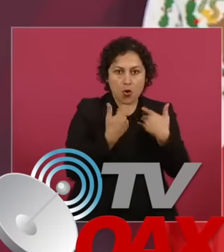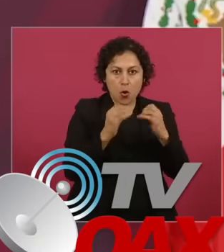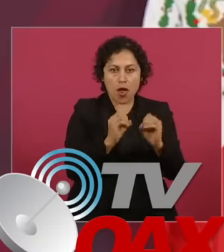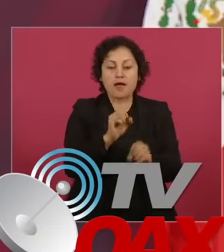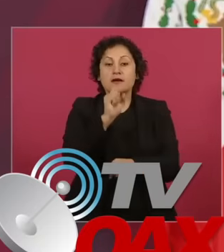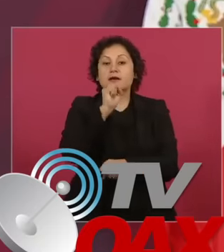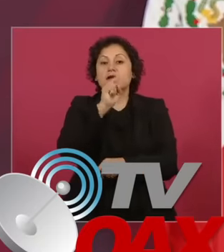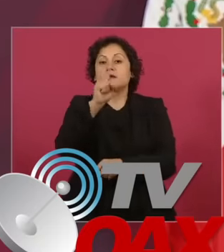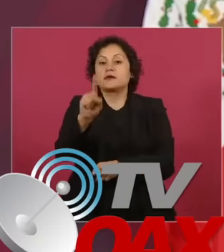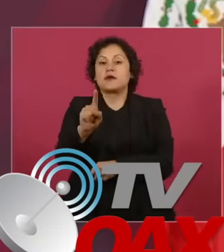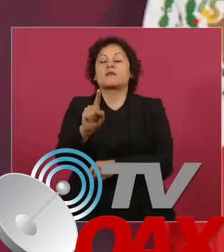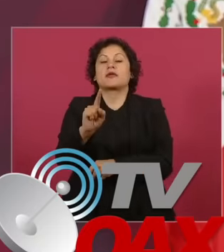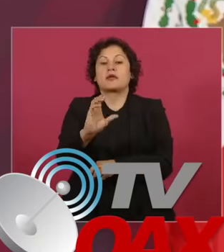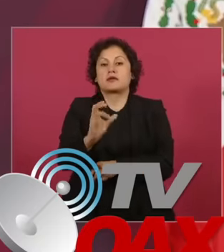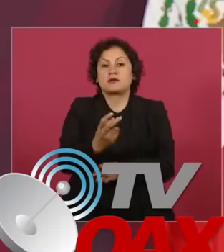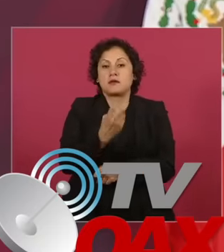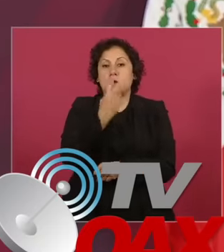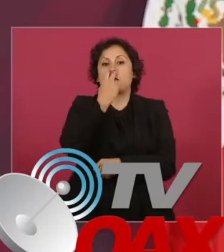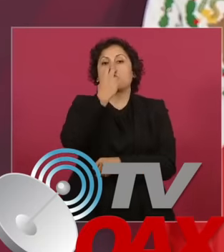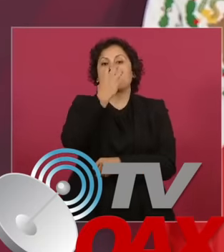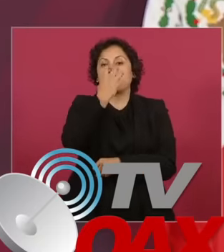para atender a los enfermos.